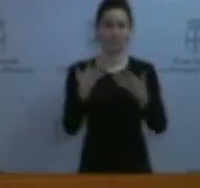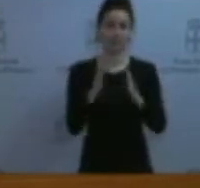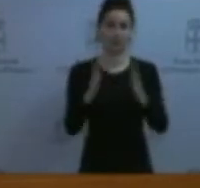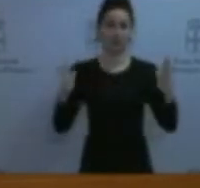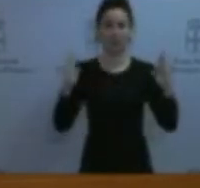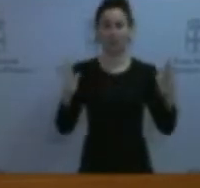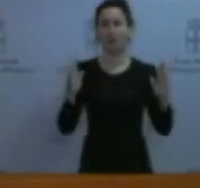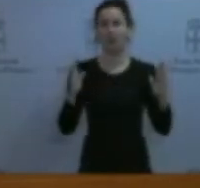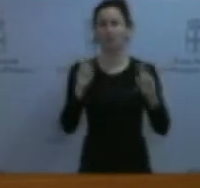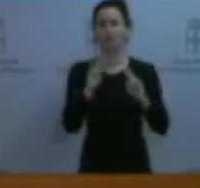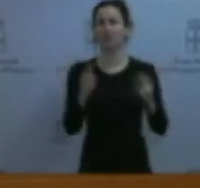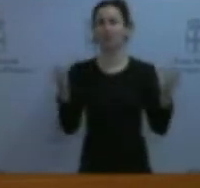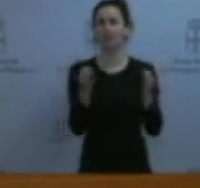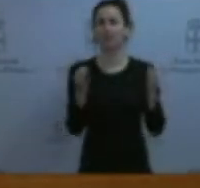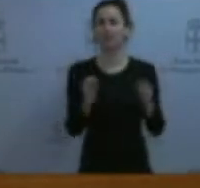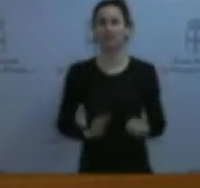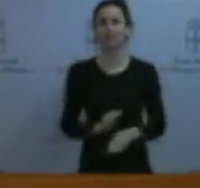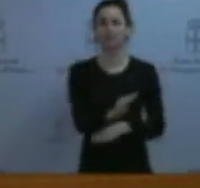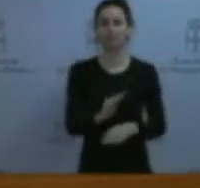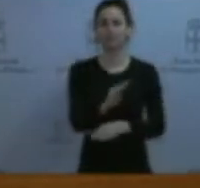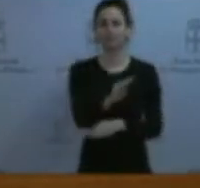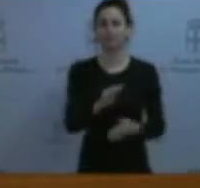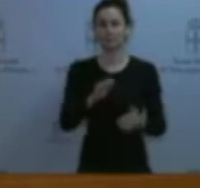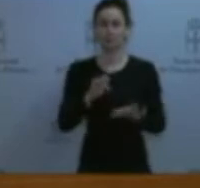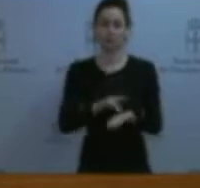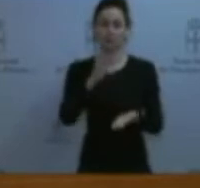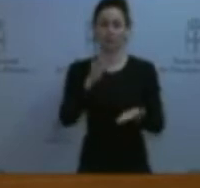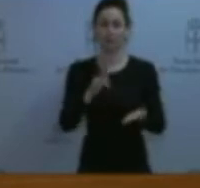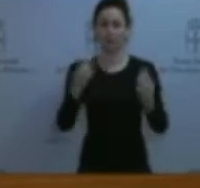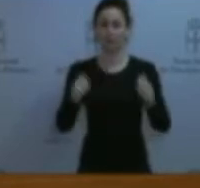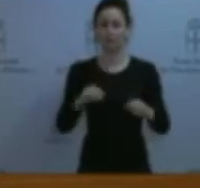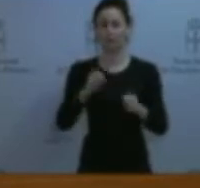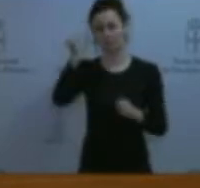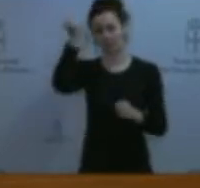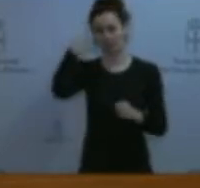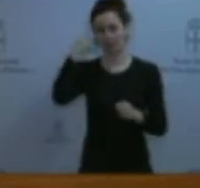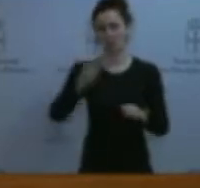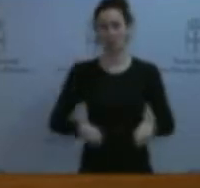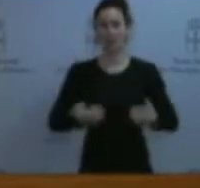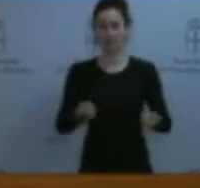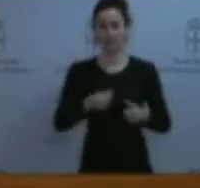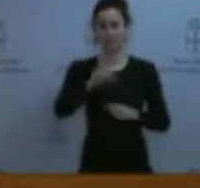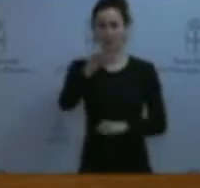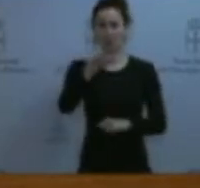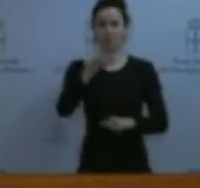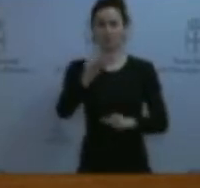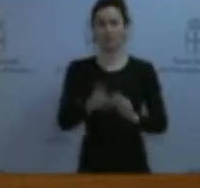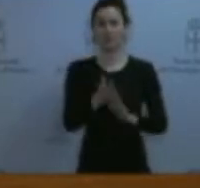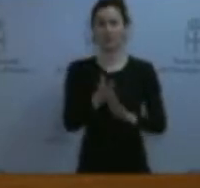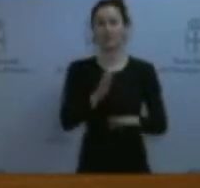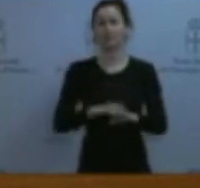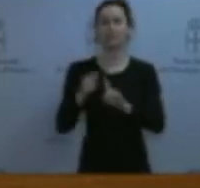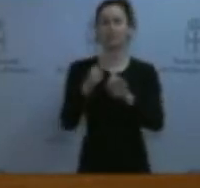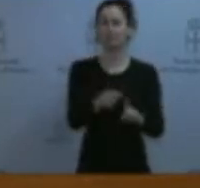nos encontramos con que las inversiones que se han realizado en las plantas, principalmente de Arcelor, de Avilés y de Gijón, van encaminadas únicamente